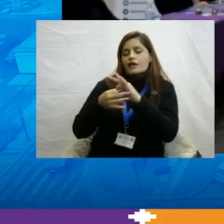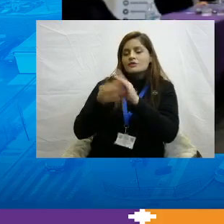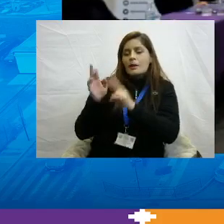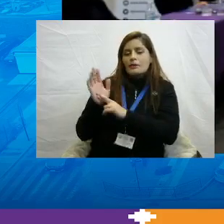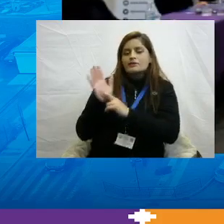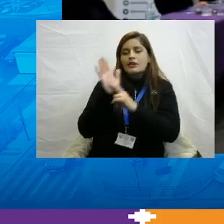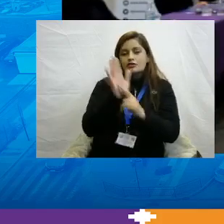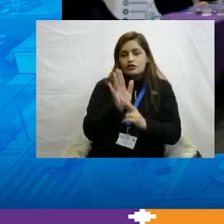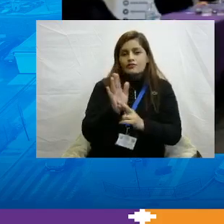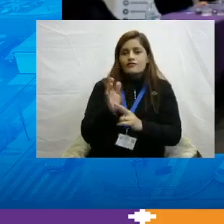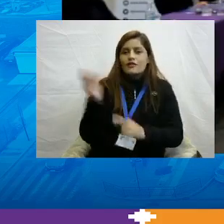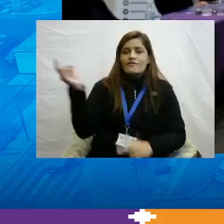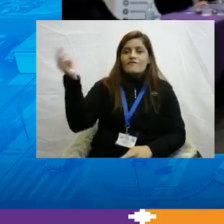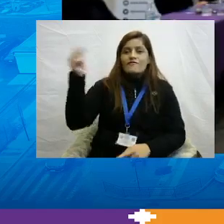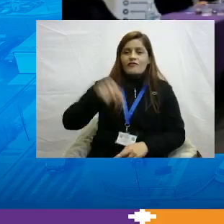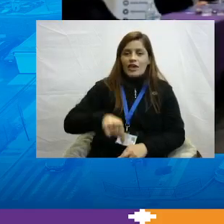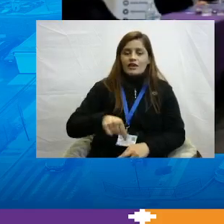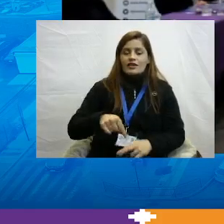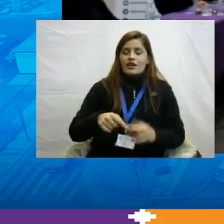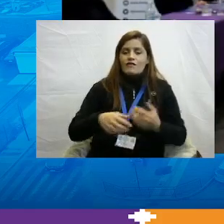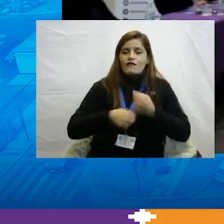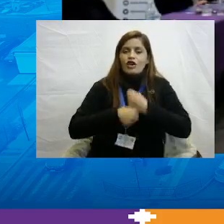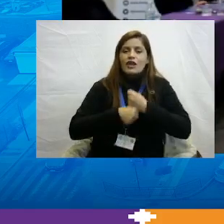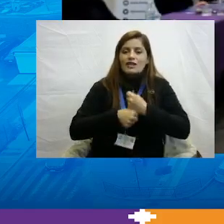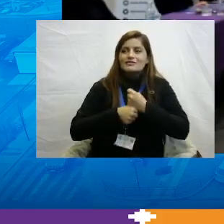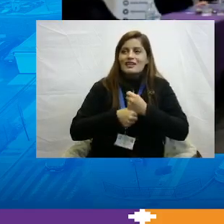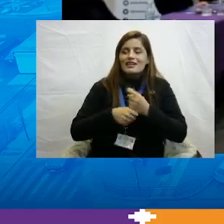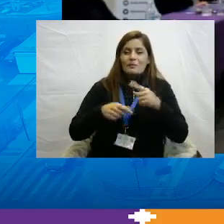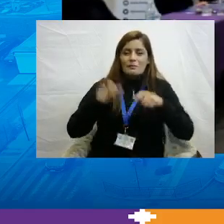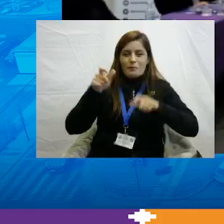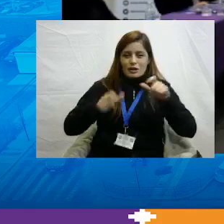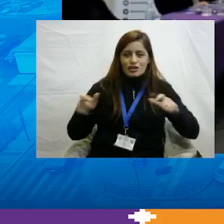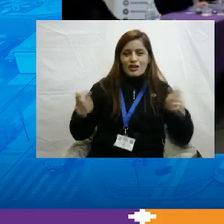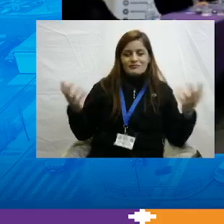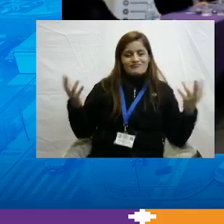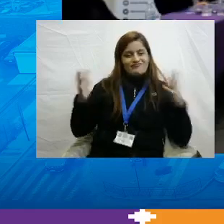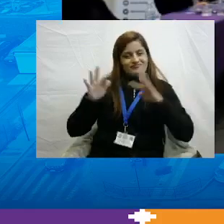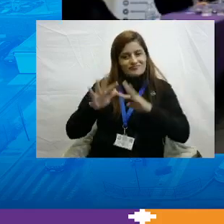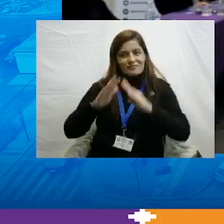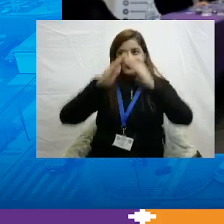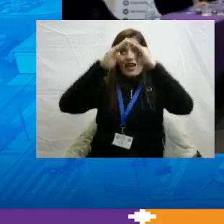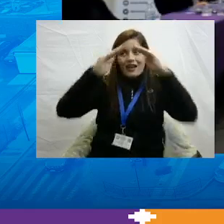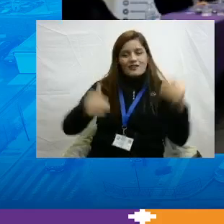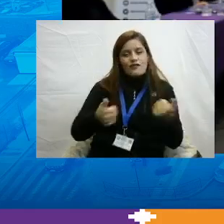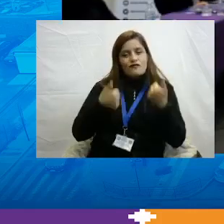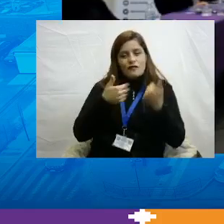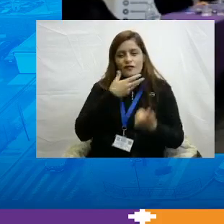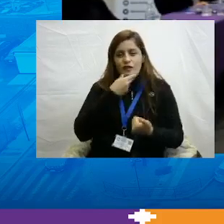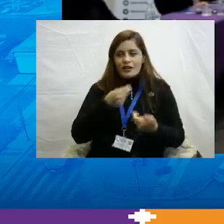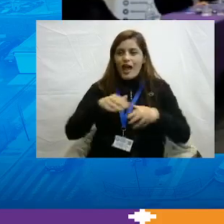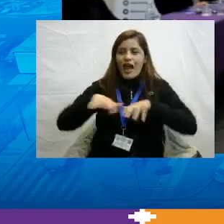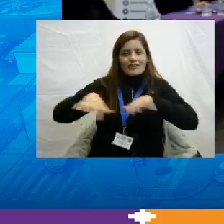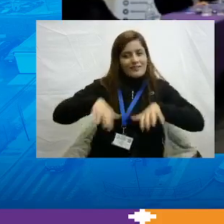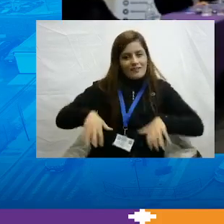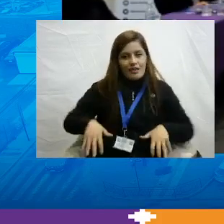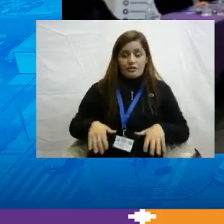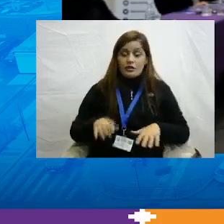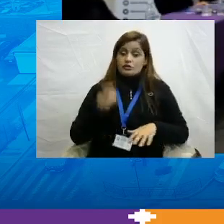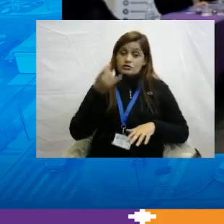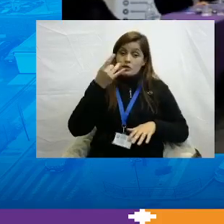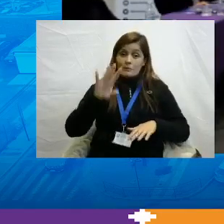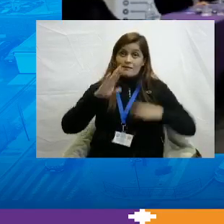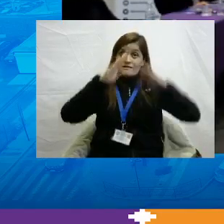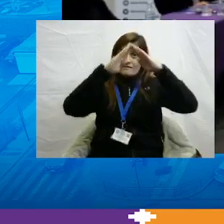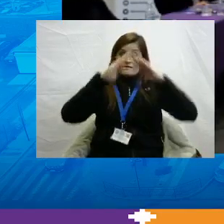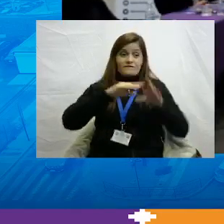a fortalecer el tejido social, el encuentro comunitario, el desarrollo de distintas actividades, no solamente de la Junta de Vecinos,